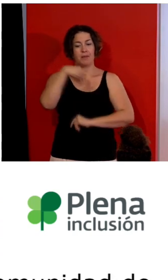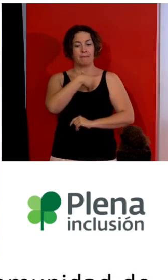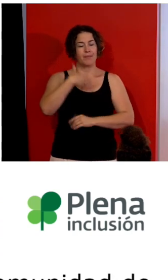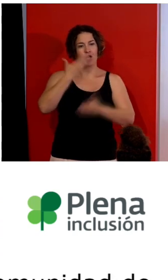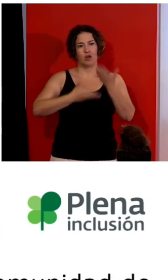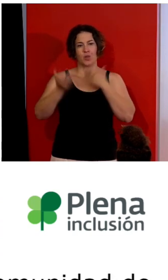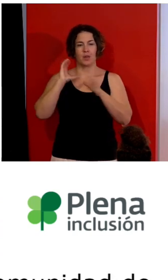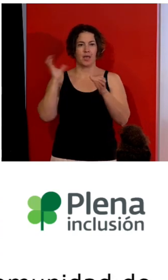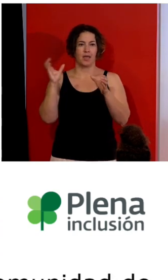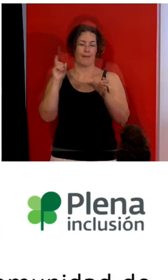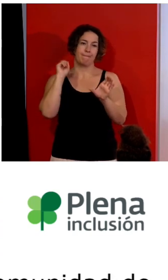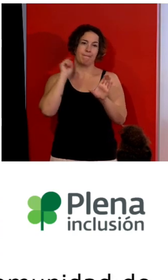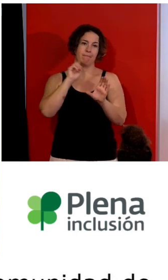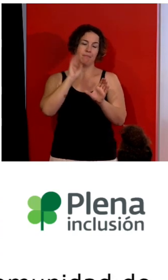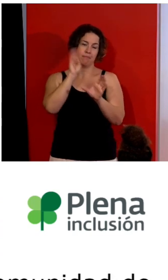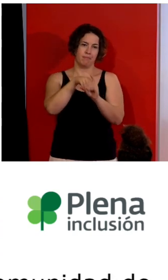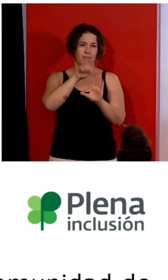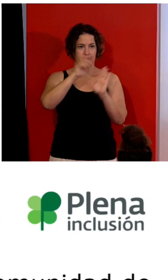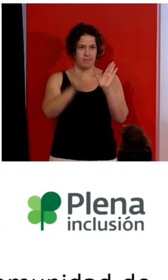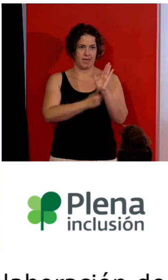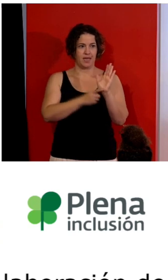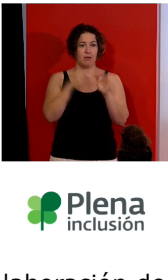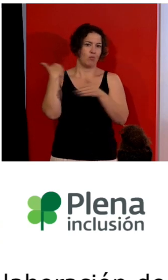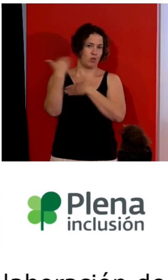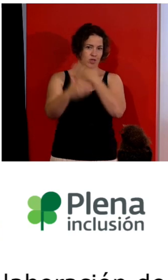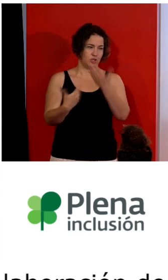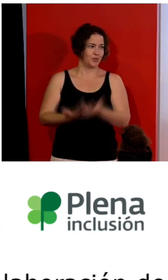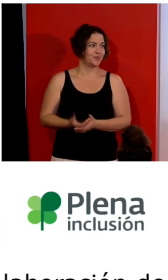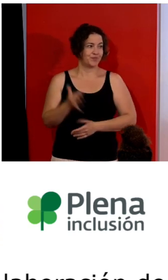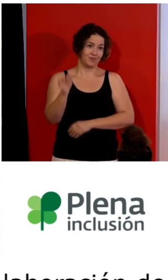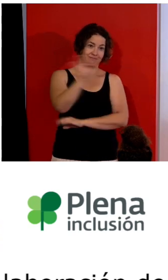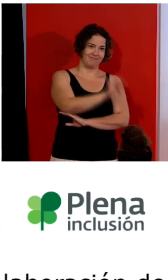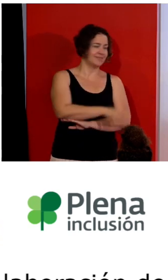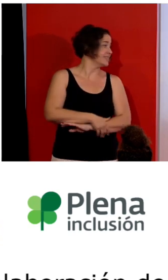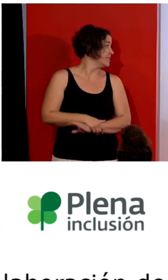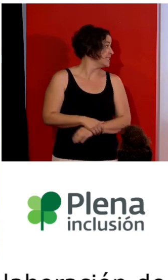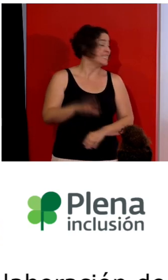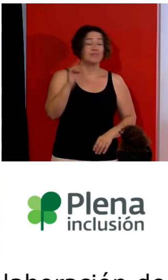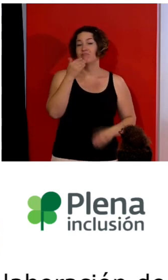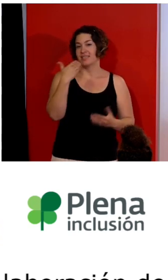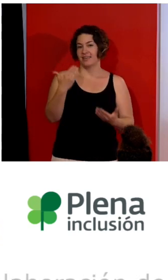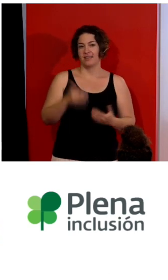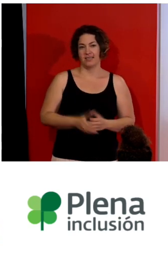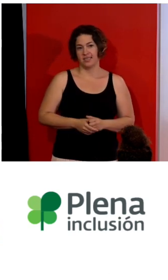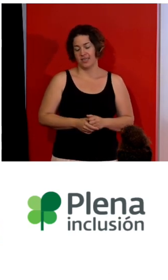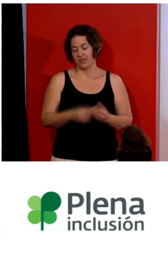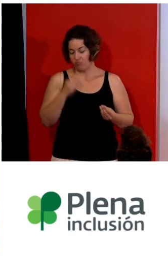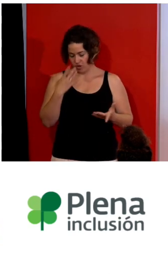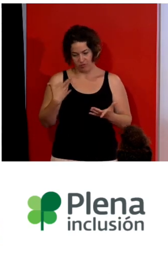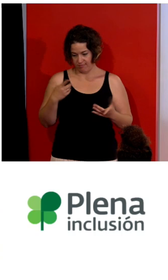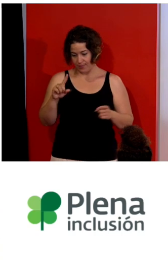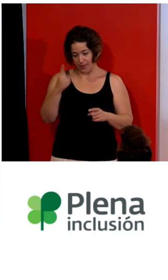de Plena Inclusión en todo este proceso. Le cedo la palabra. Sí. Muchas gracias. Bueno, ante